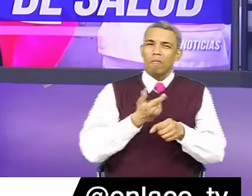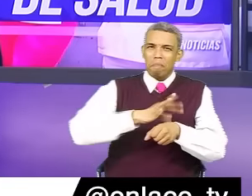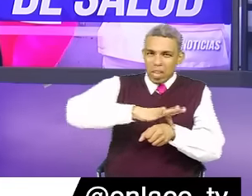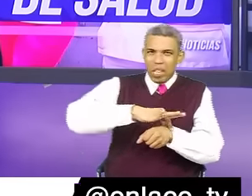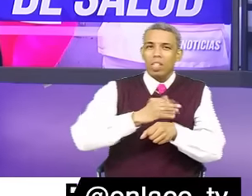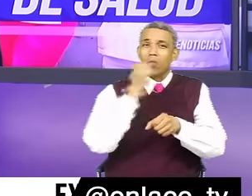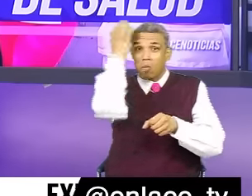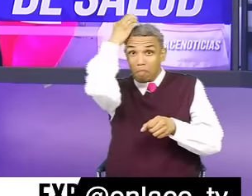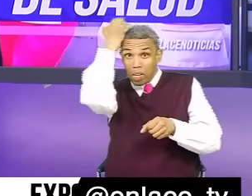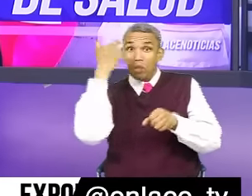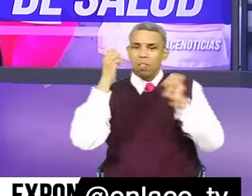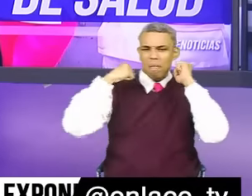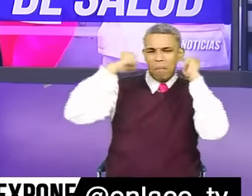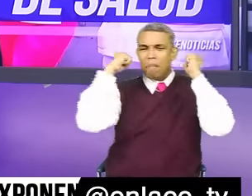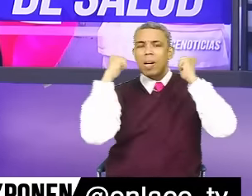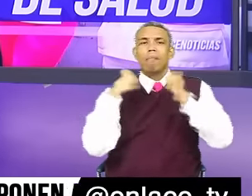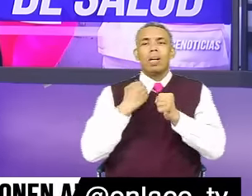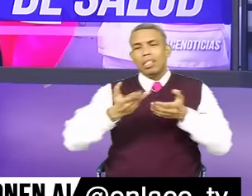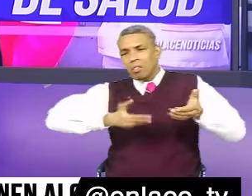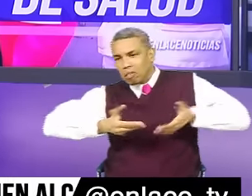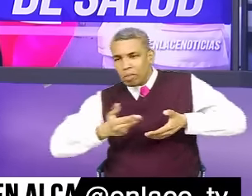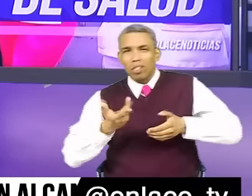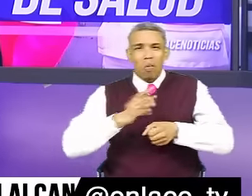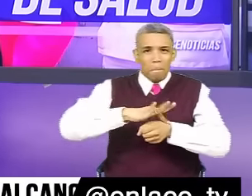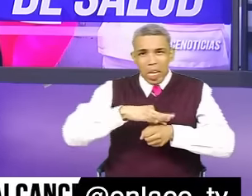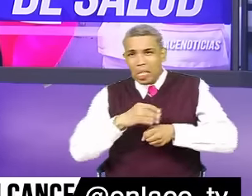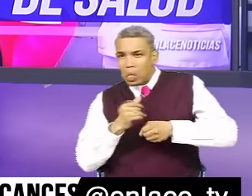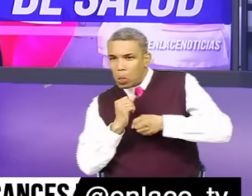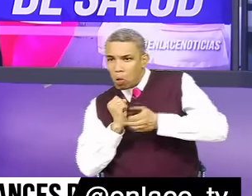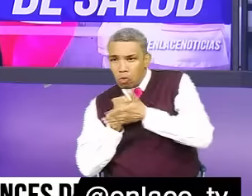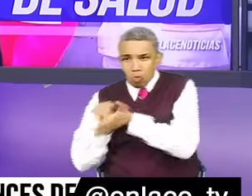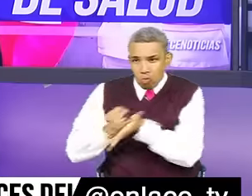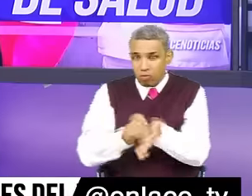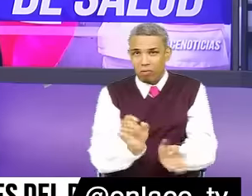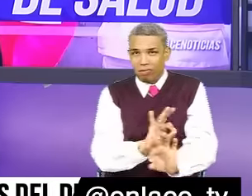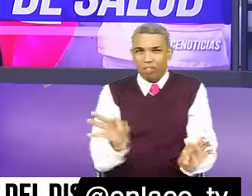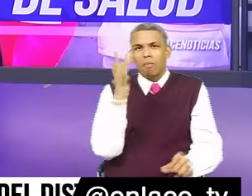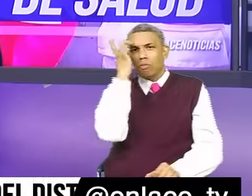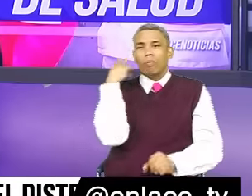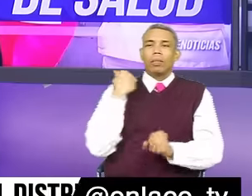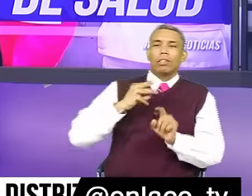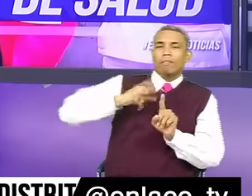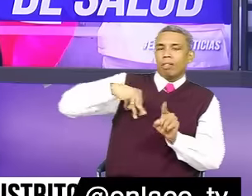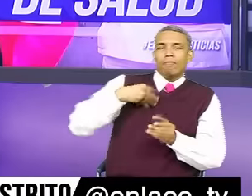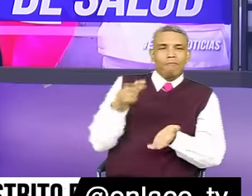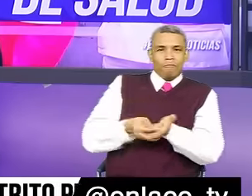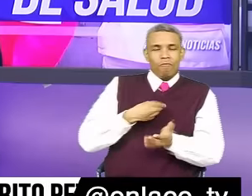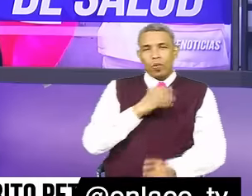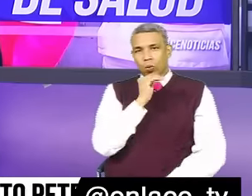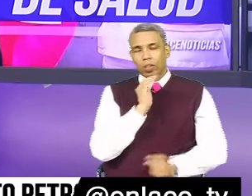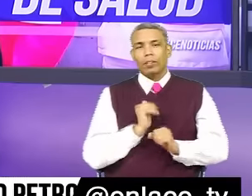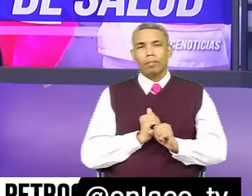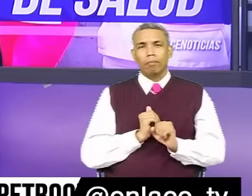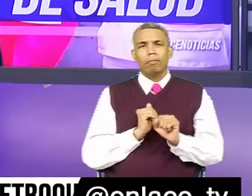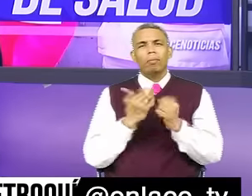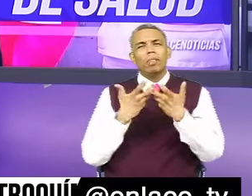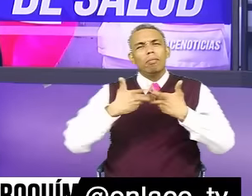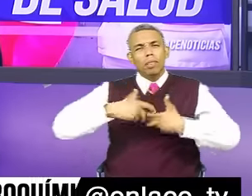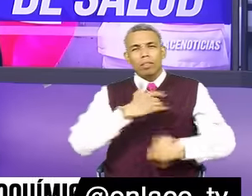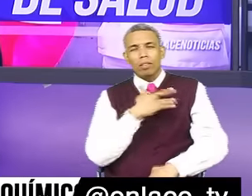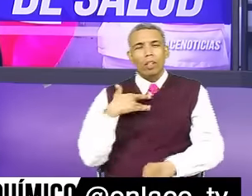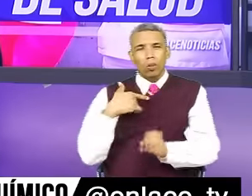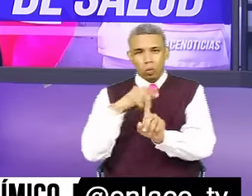hace 3 meses. Se mantendrán en cese de actividades hasta que les sean cancelados los respectivos pagos. La empresa social del estado ese aún no